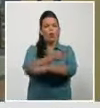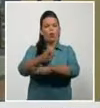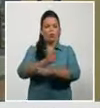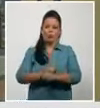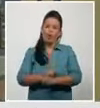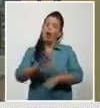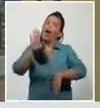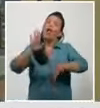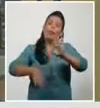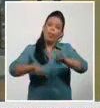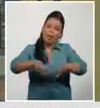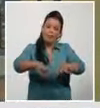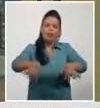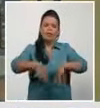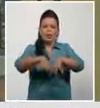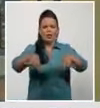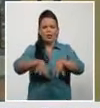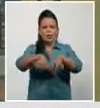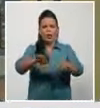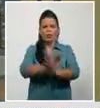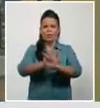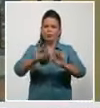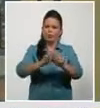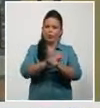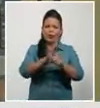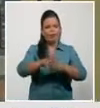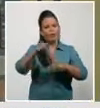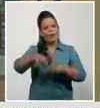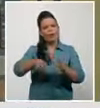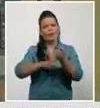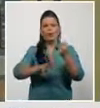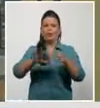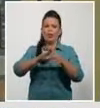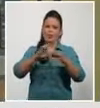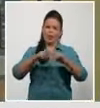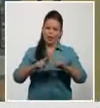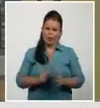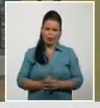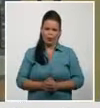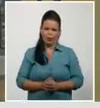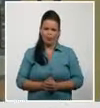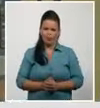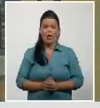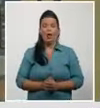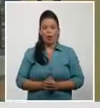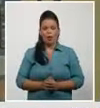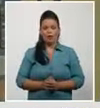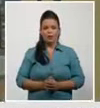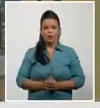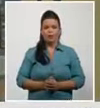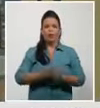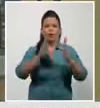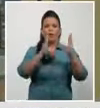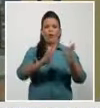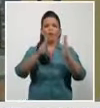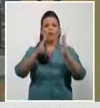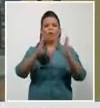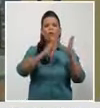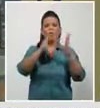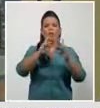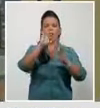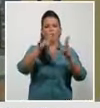sanitaria acá en Guantánamo. De hecho, con respecto a los municipios que están en la fase número 1, Manuel Tames y El Salvador, continúa